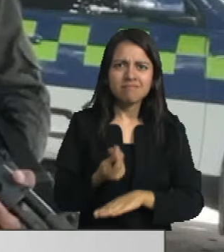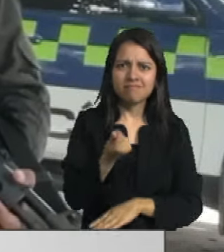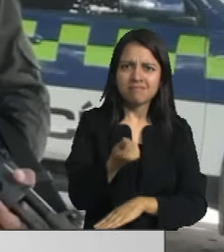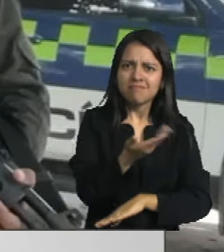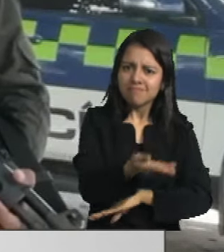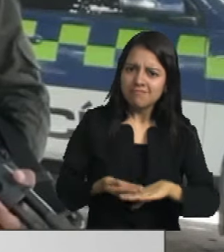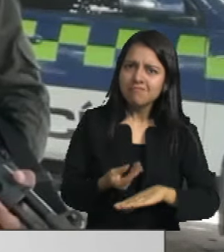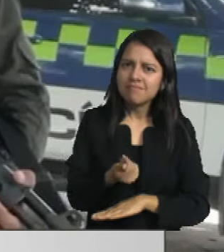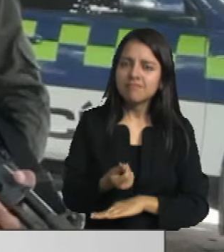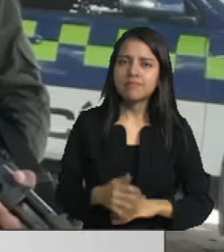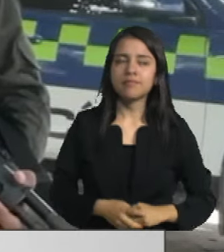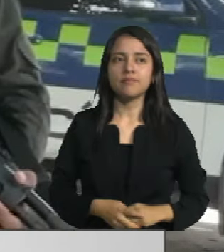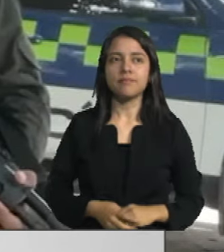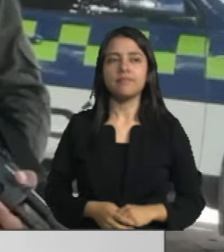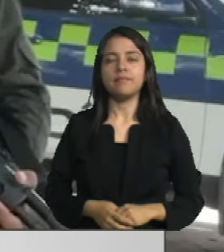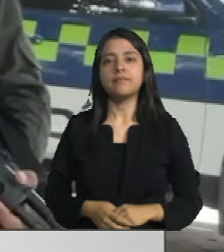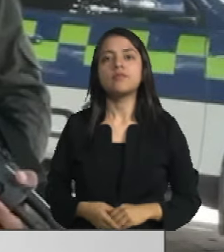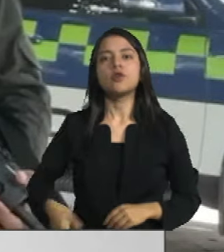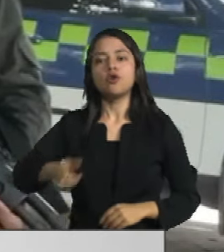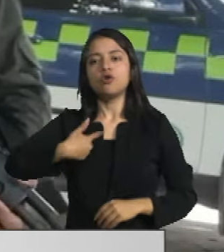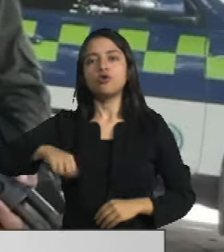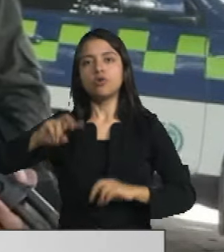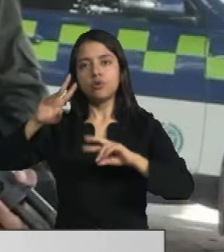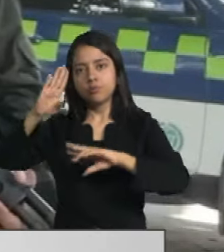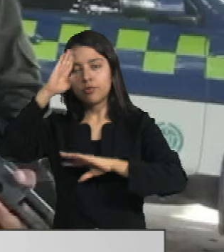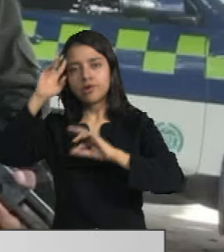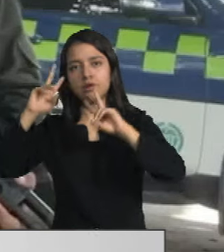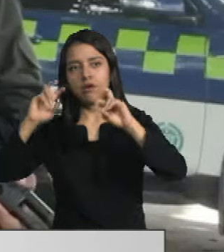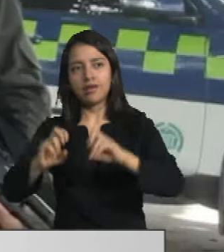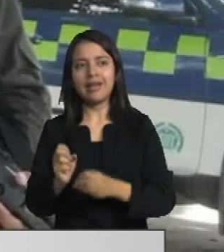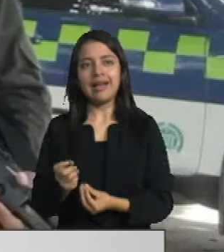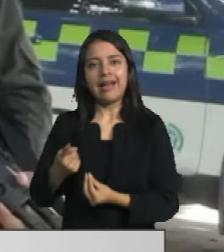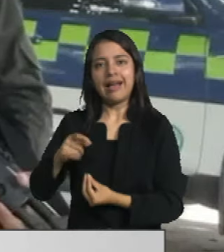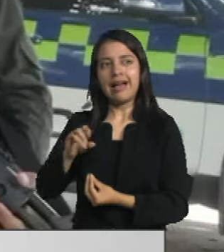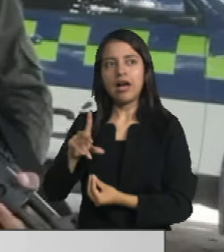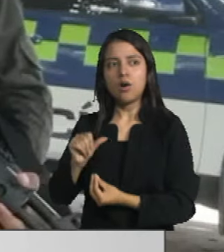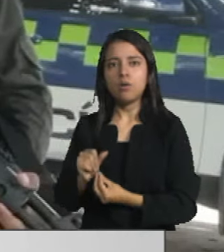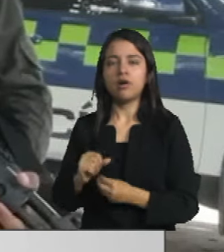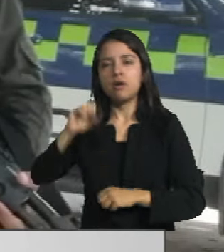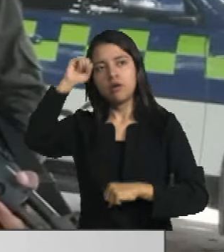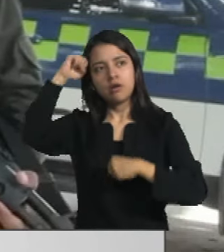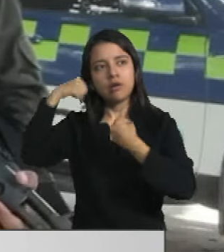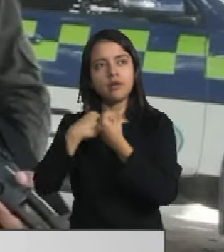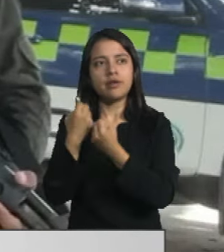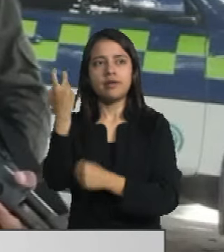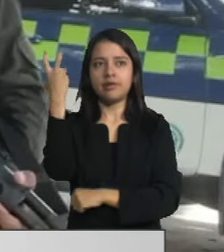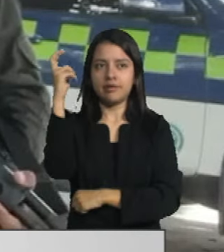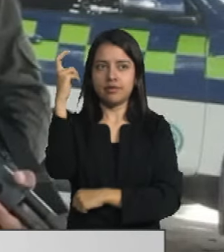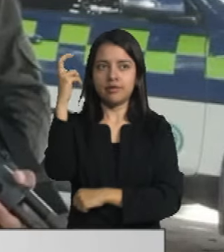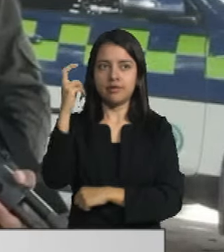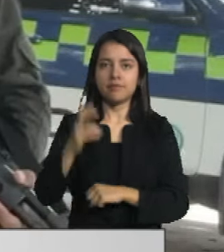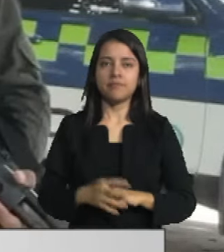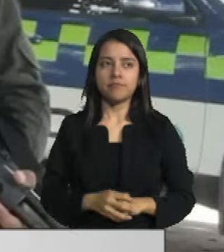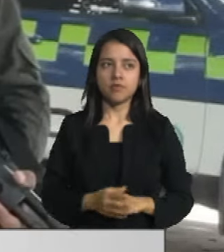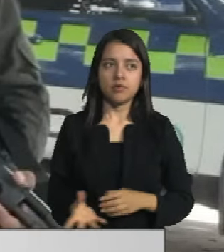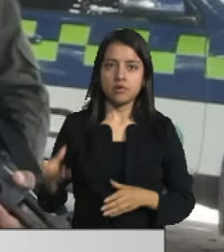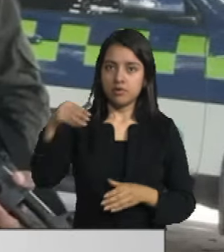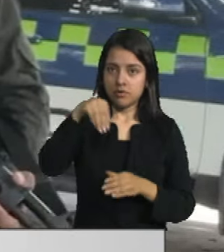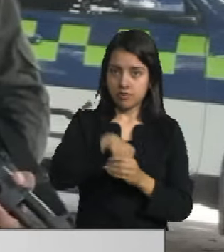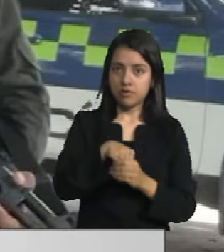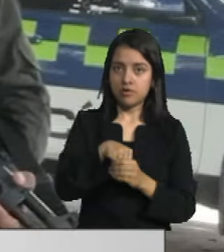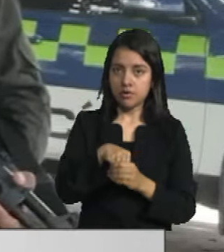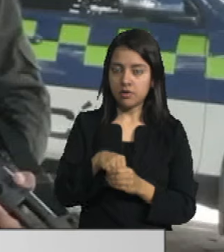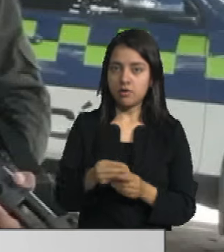año 2023, siendo liderado por nuestros investigadores del GAULA, en coordinación con la Fiscalía General de la Nación, dentro de las cuales